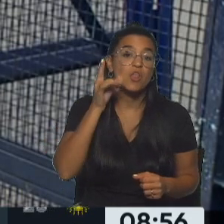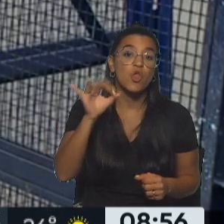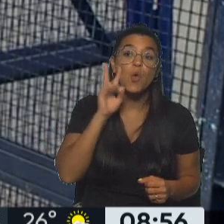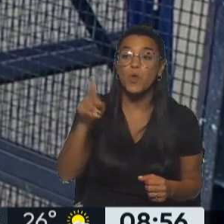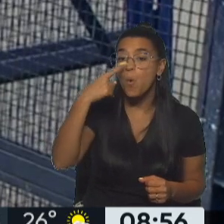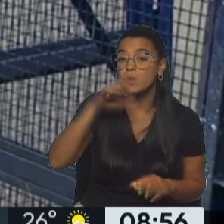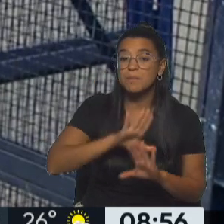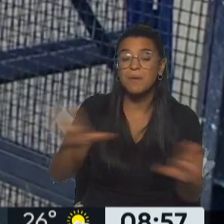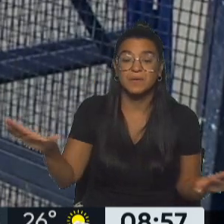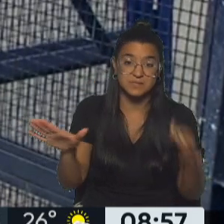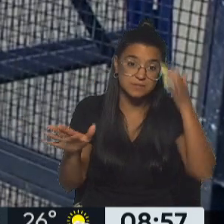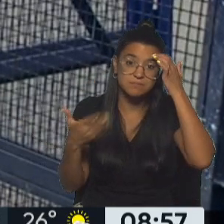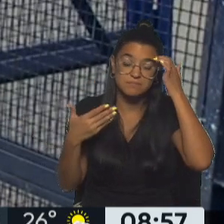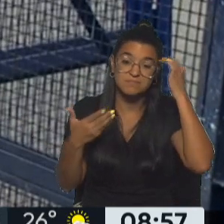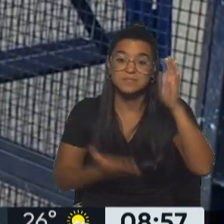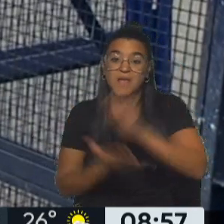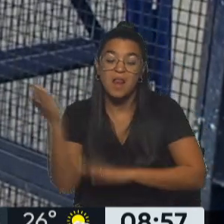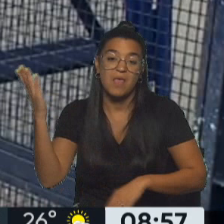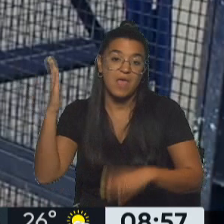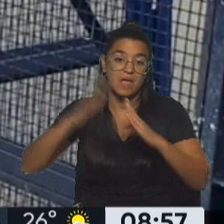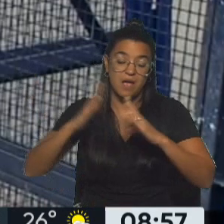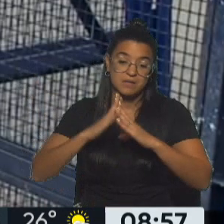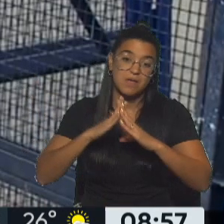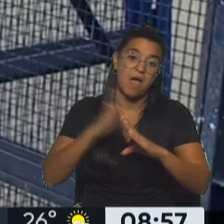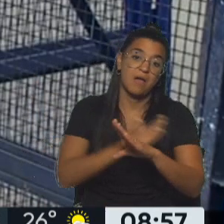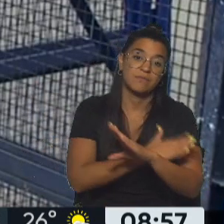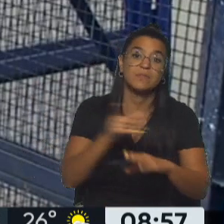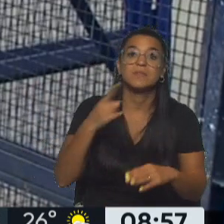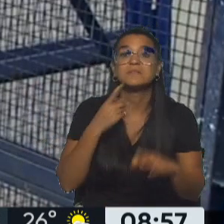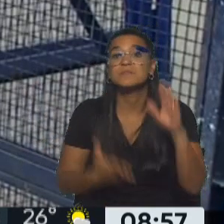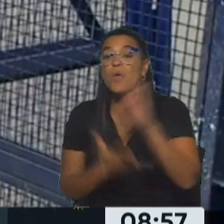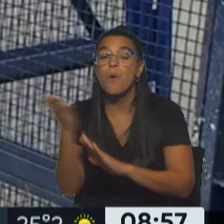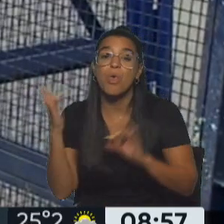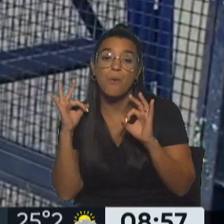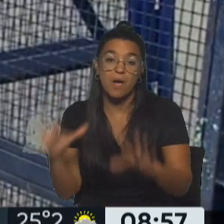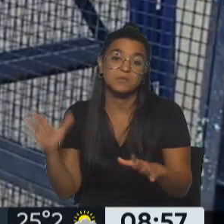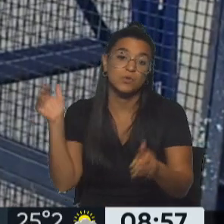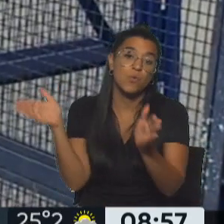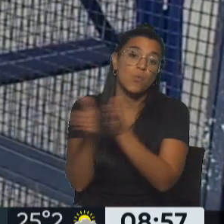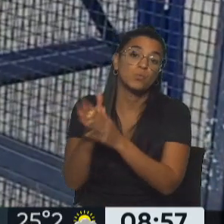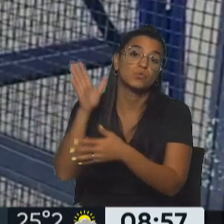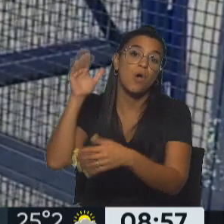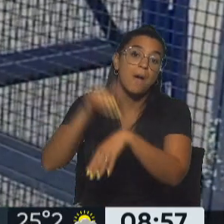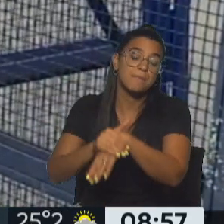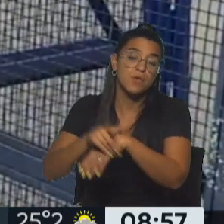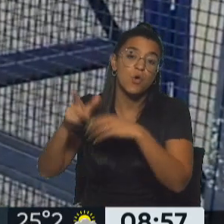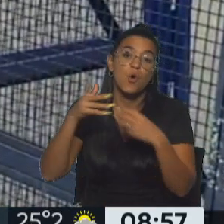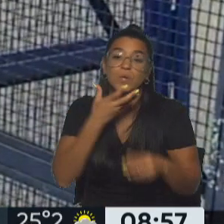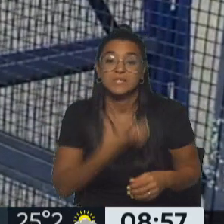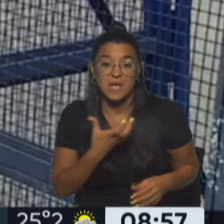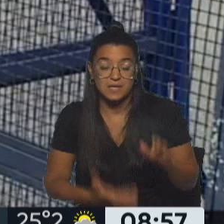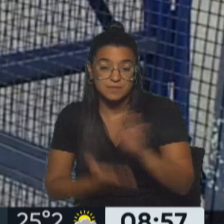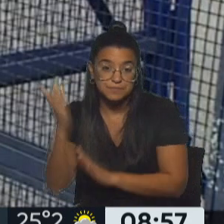vida antes de salir de su casa, de disfrutar los que iban a hacer unas vacaciones con amigos a Villa Gesell. Y en el marco de